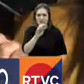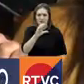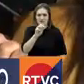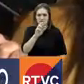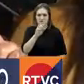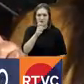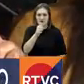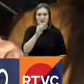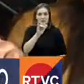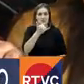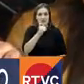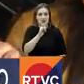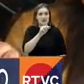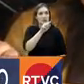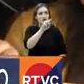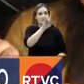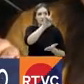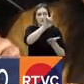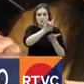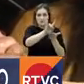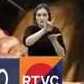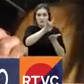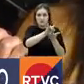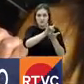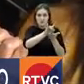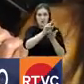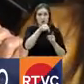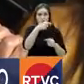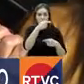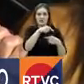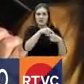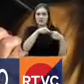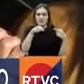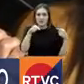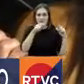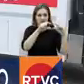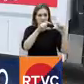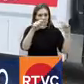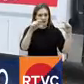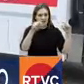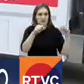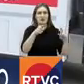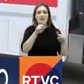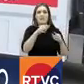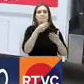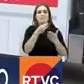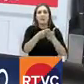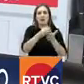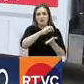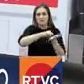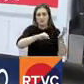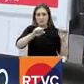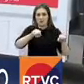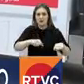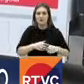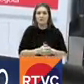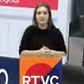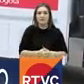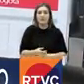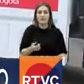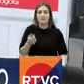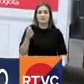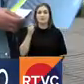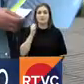un botón. Desde la próxima semana va a estar un botón de pague ya. Entre enero y abril de este año, Bogotá ha